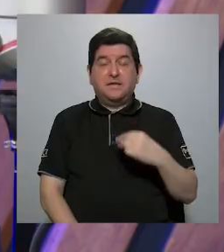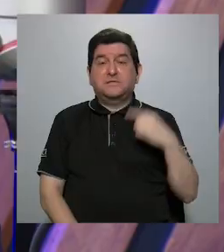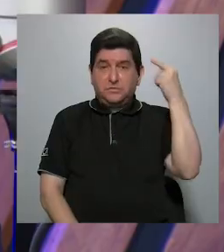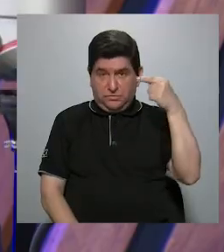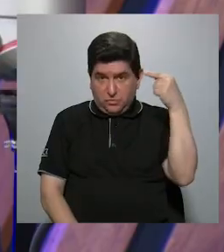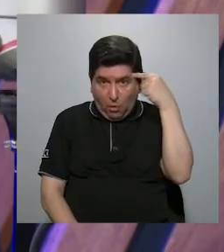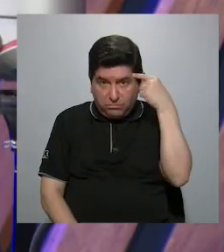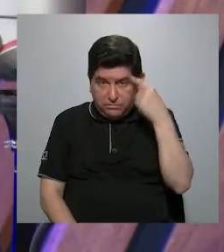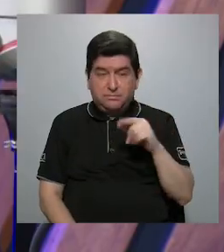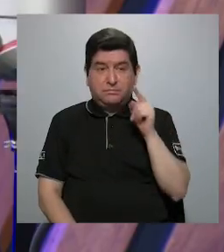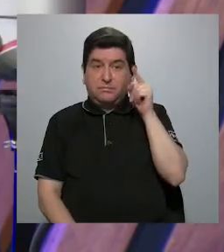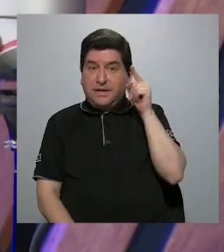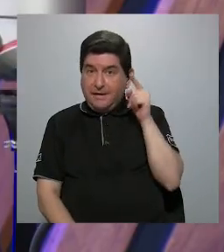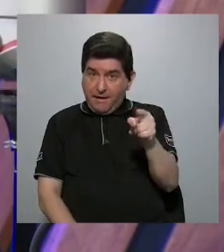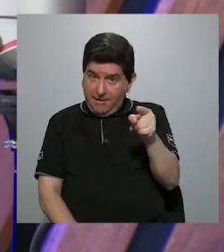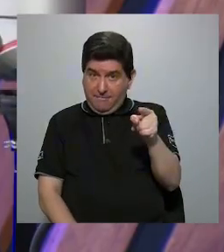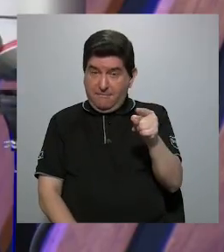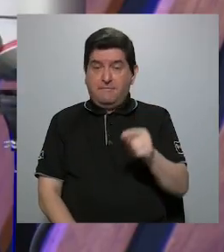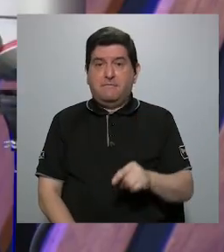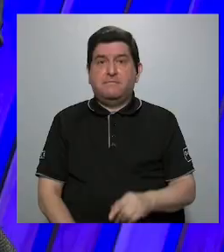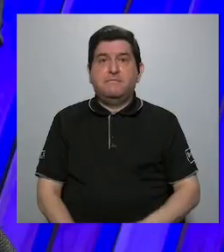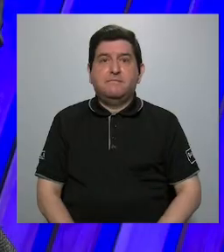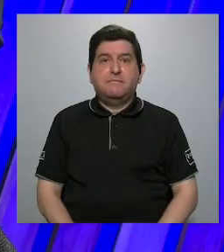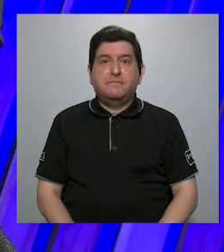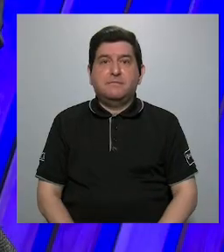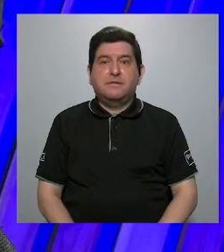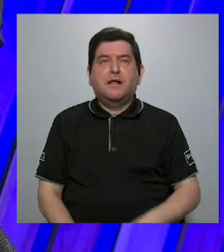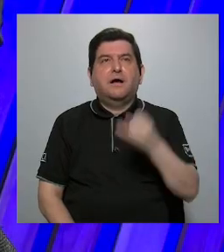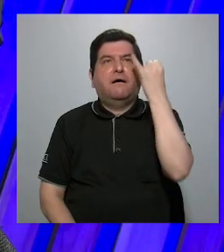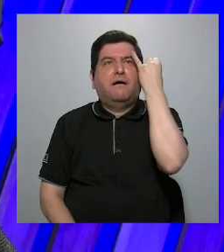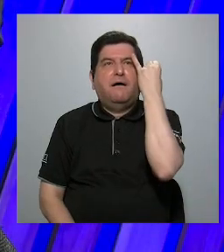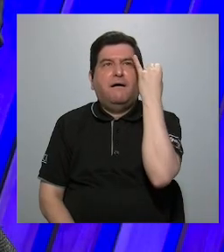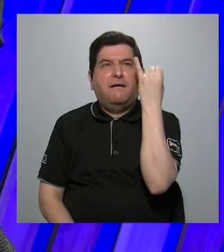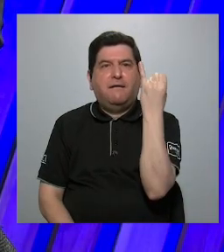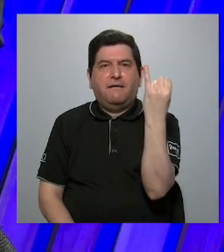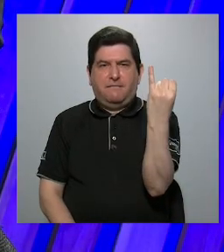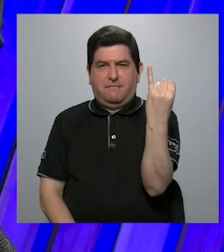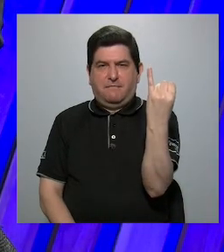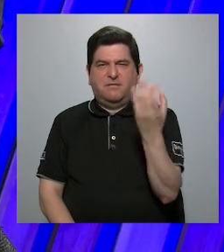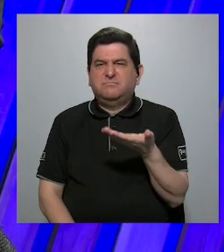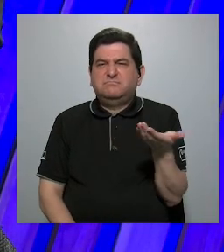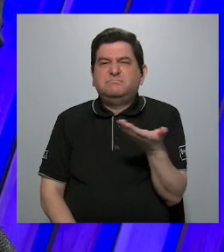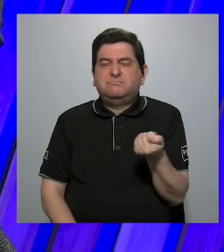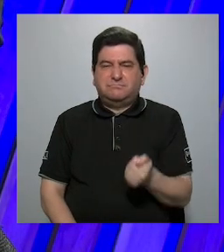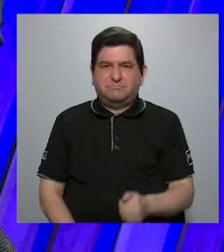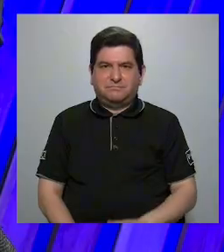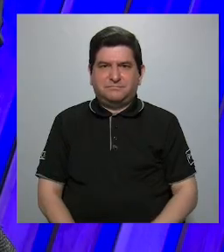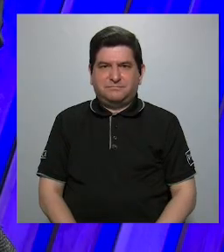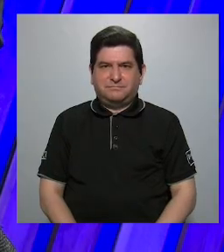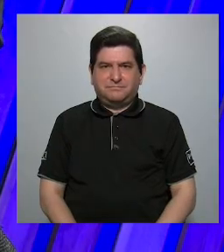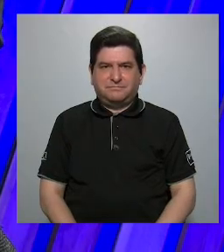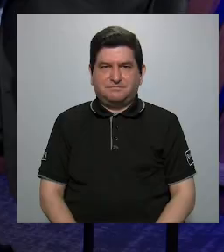Estado fue el que tuvo la iniciativa de